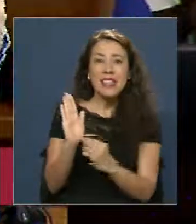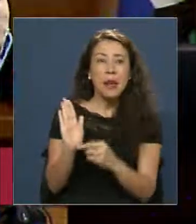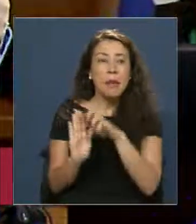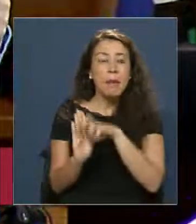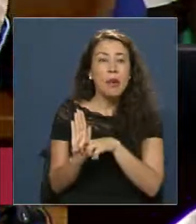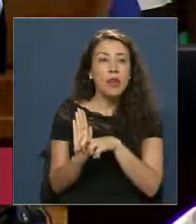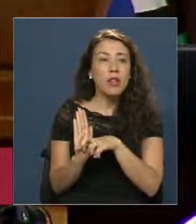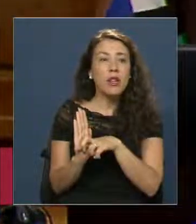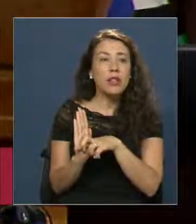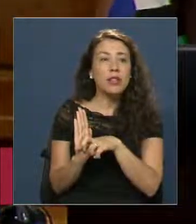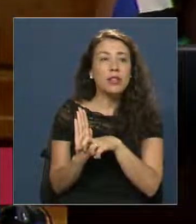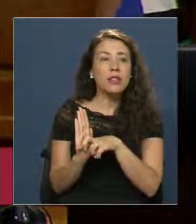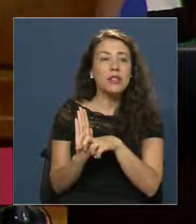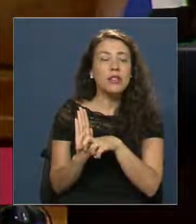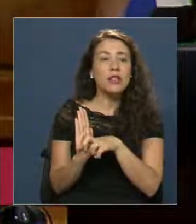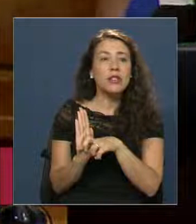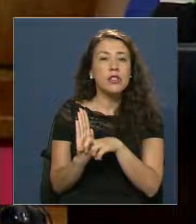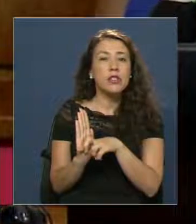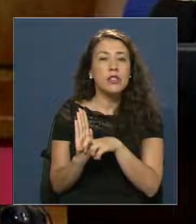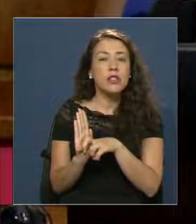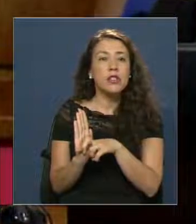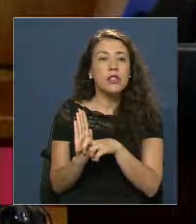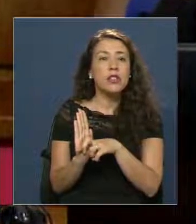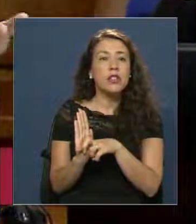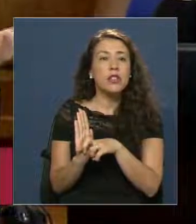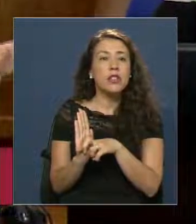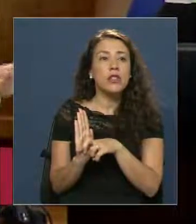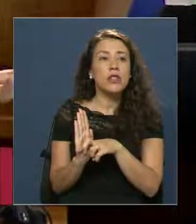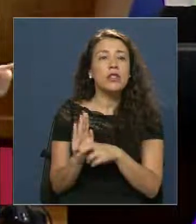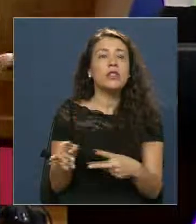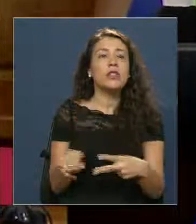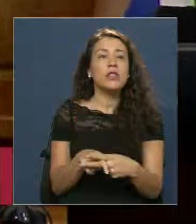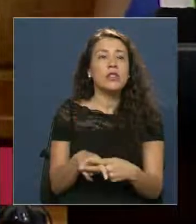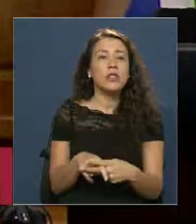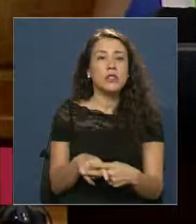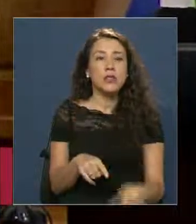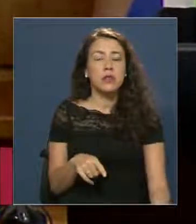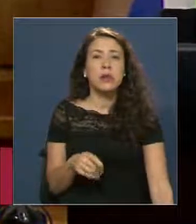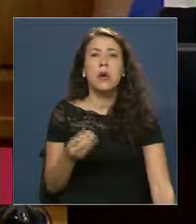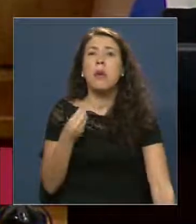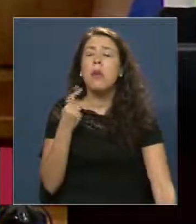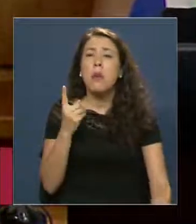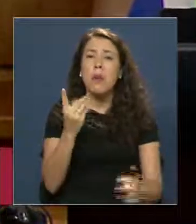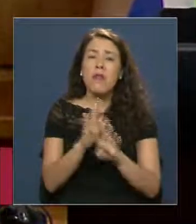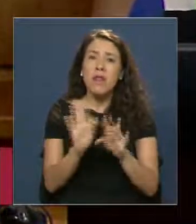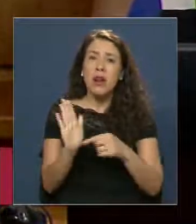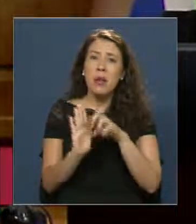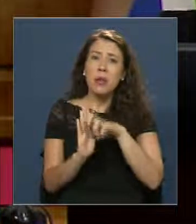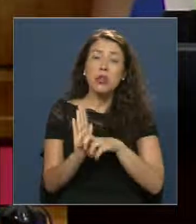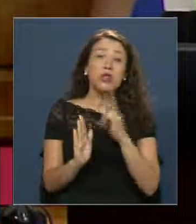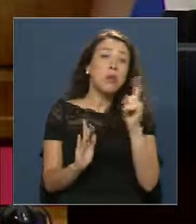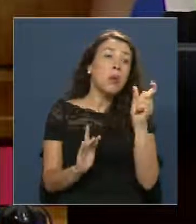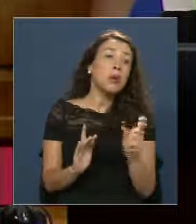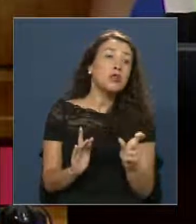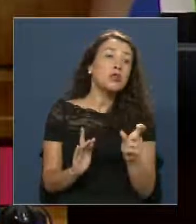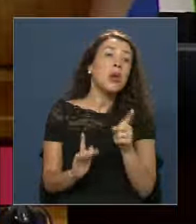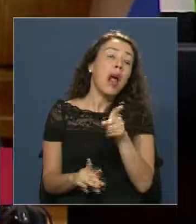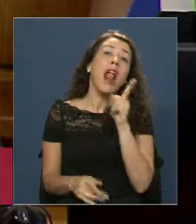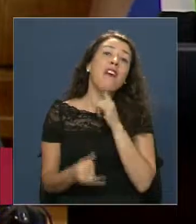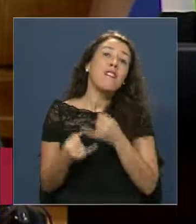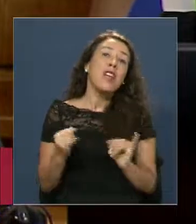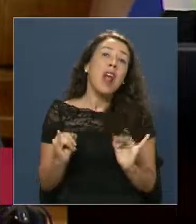proyecto que se va a colocar en vez de este, hagamos esa interrupción. Entonces, ¿por qué no terminamos este proyecto? Y si hay solo un inscrito, bueno, al